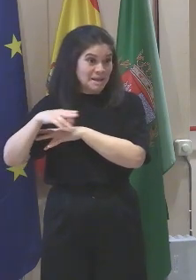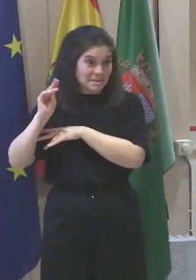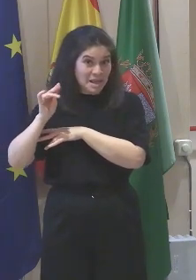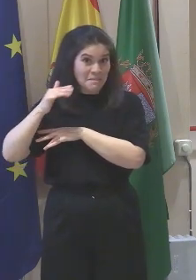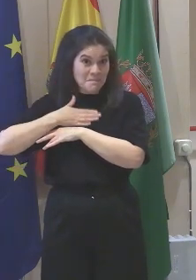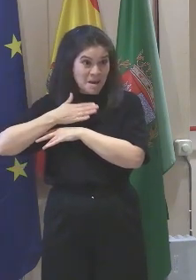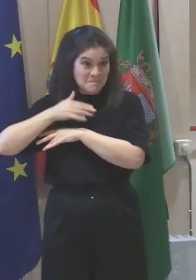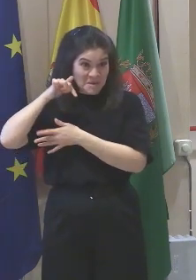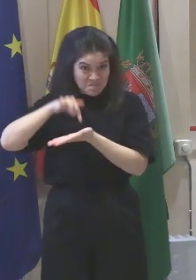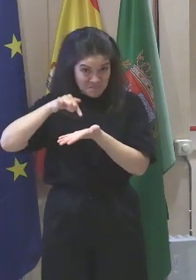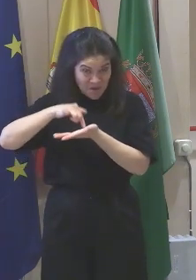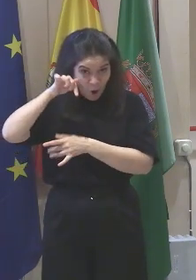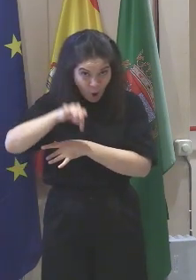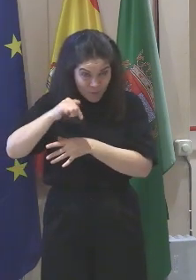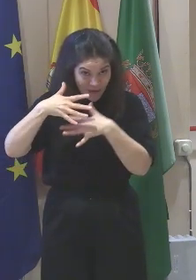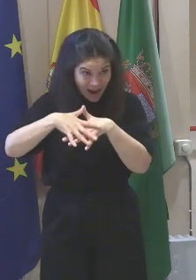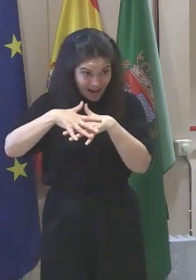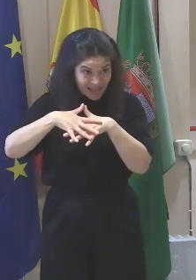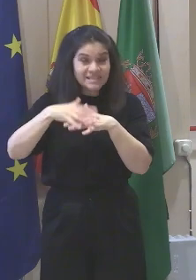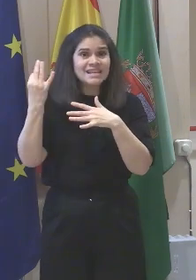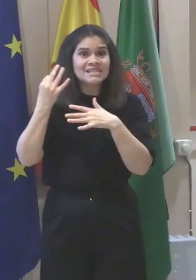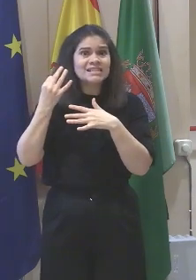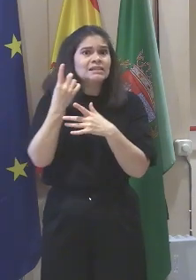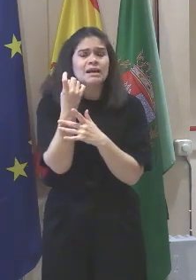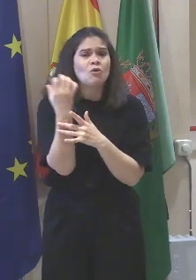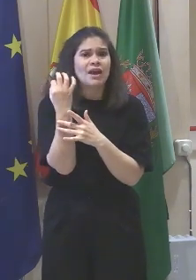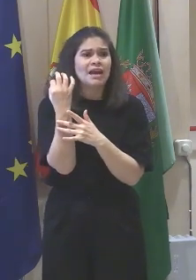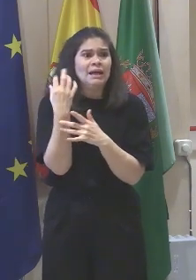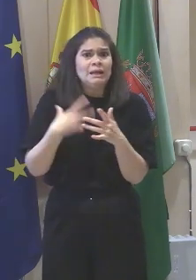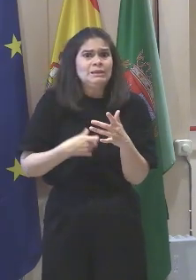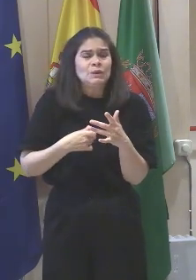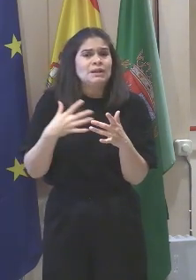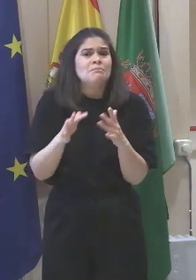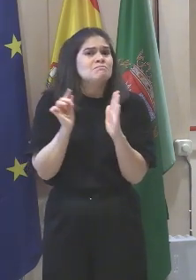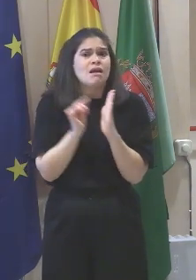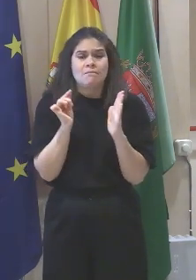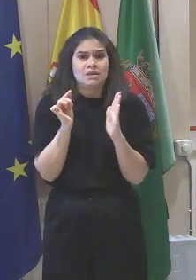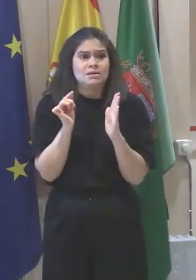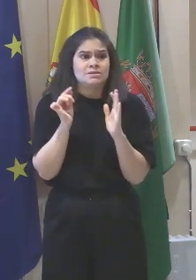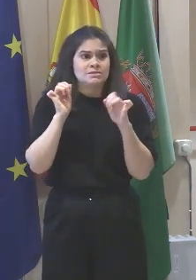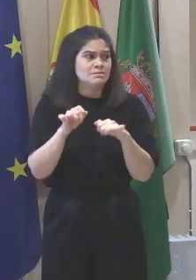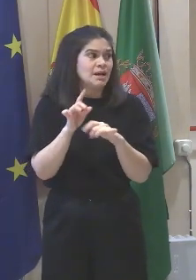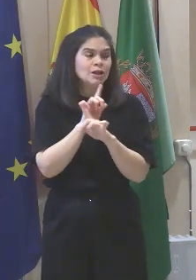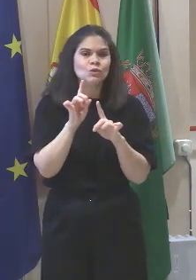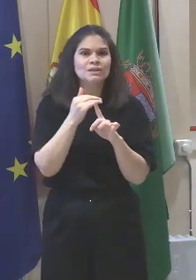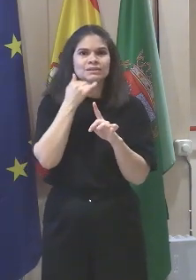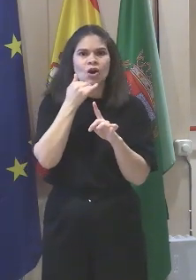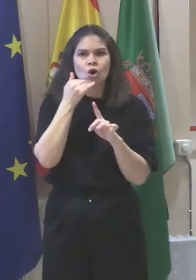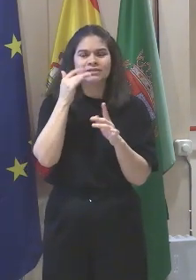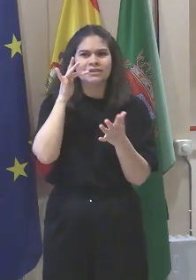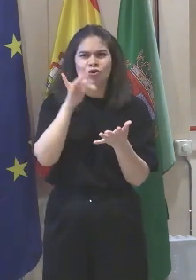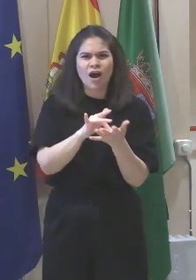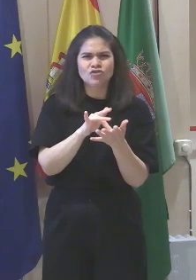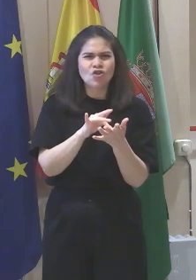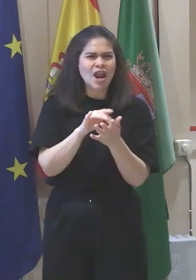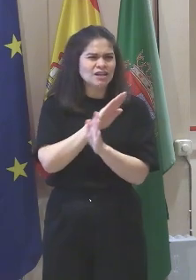de hoy para las redes y es que necesitamos insulinas más rápidas. No es de recibo lo que está pasando con las insulinas ultra rápidas